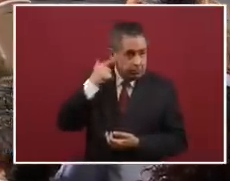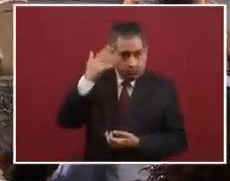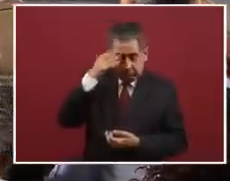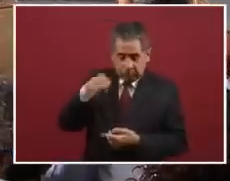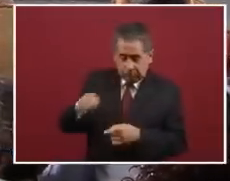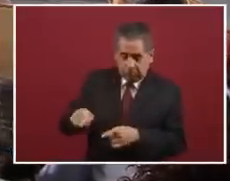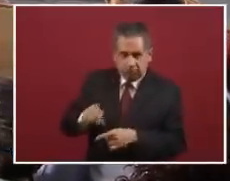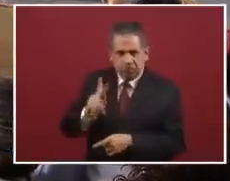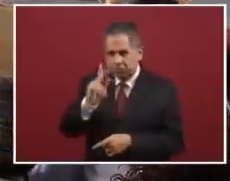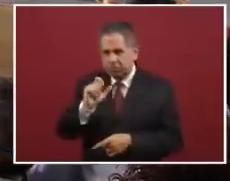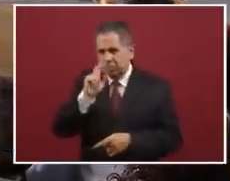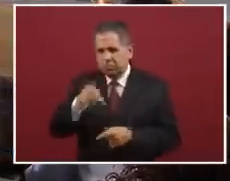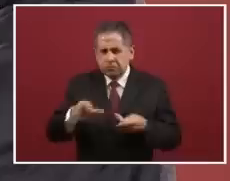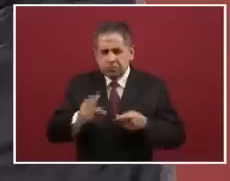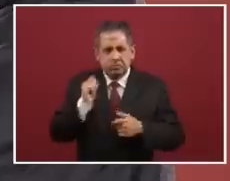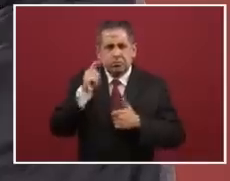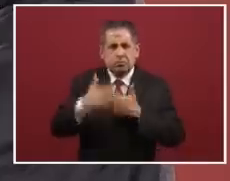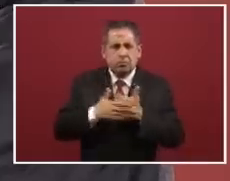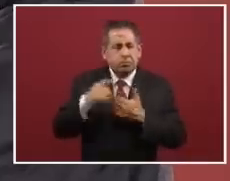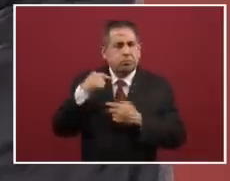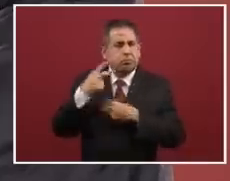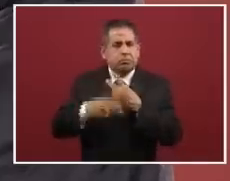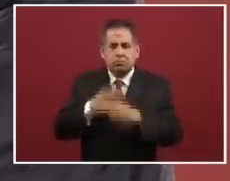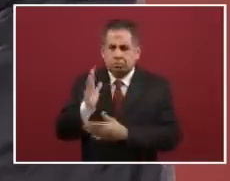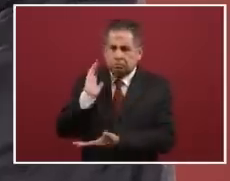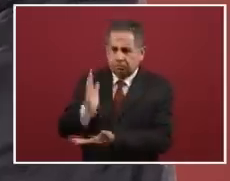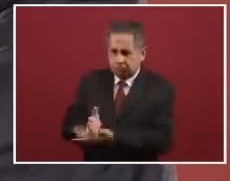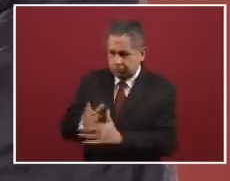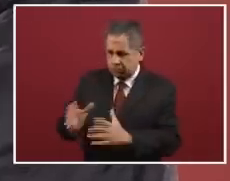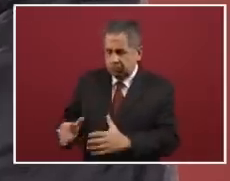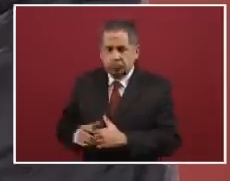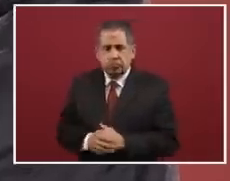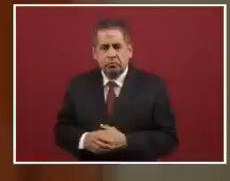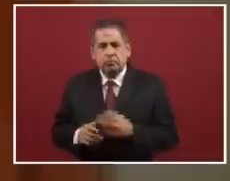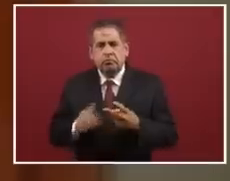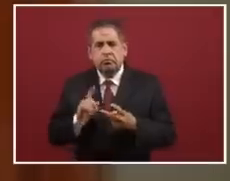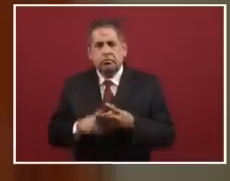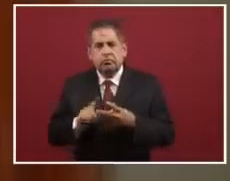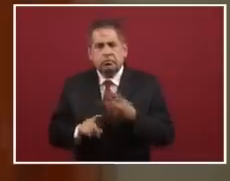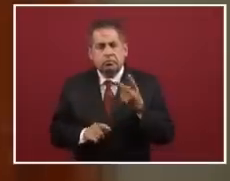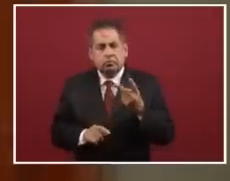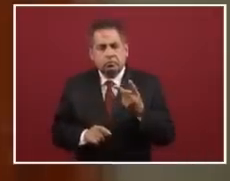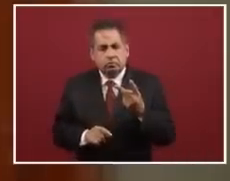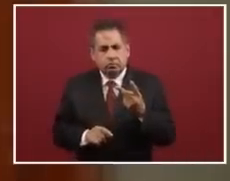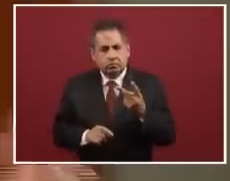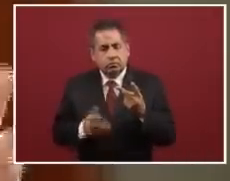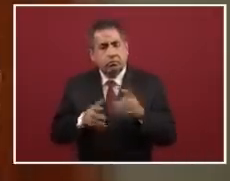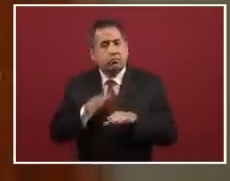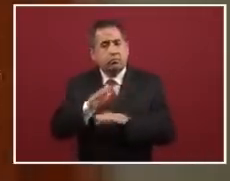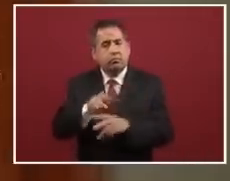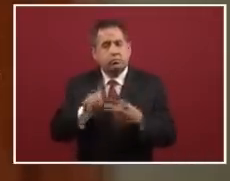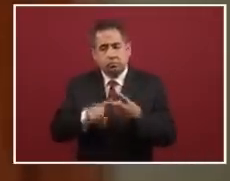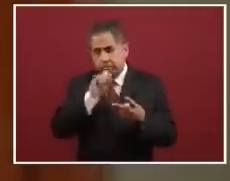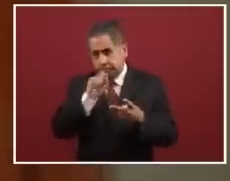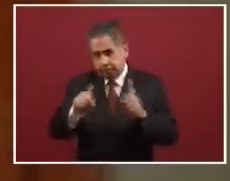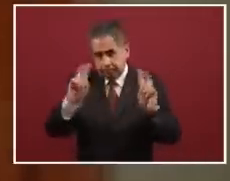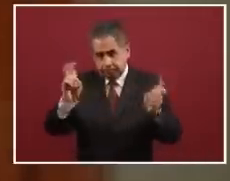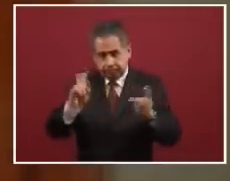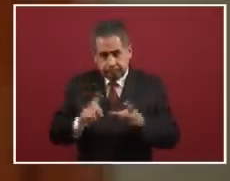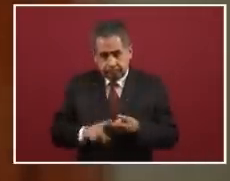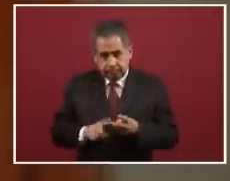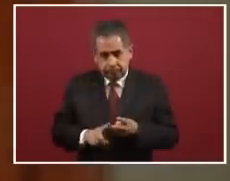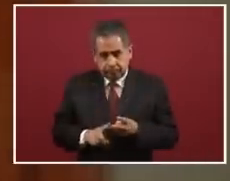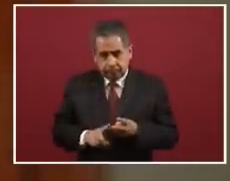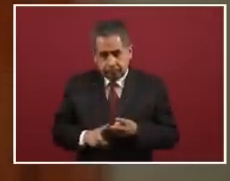tienen planes para frenarlo. La otra pregunta tiene que ver con el mismo tema.